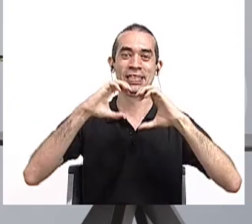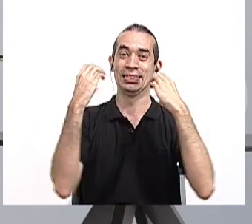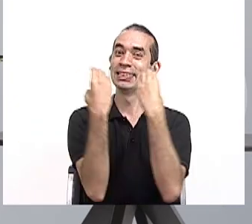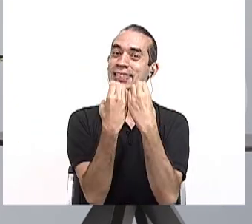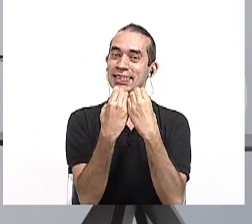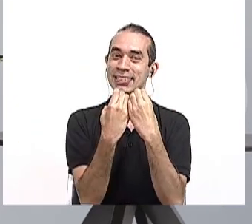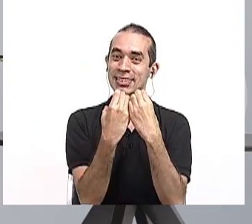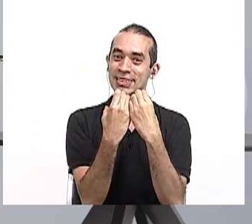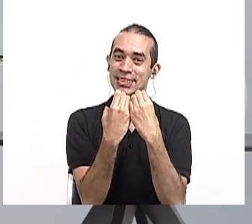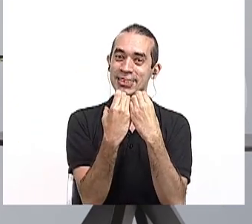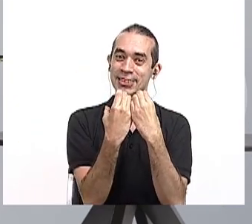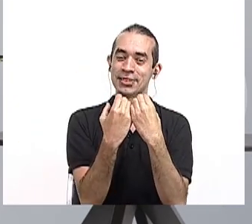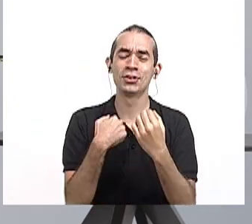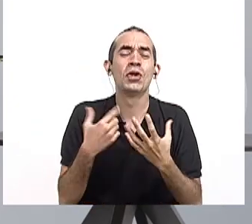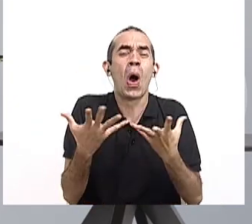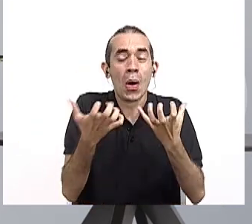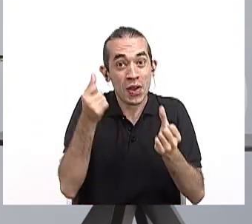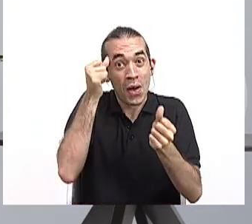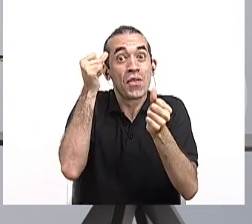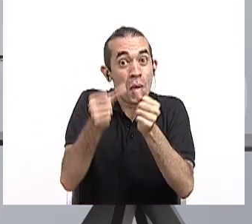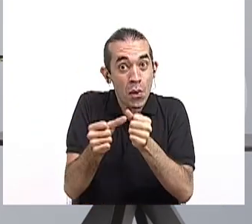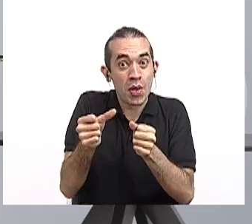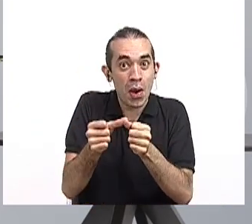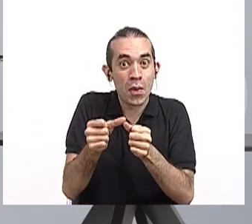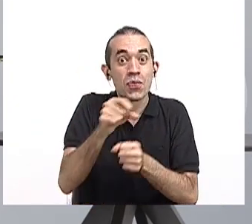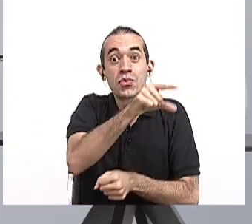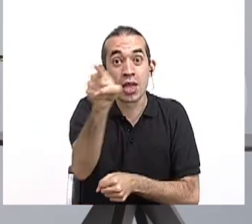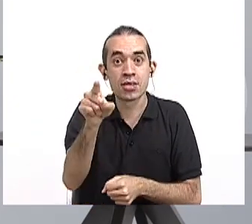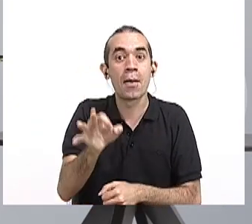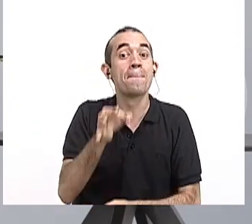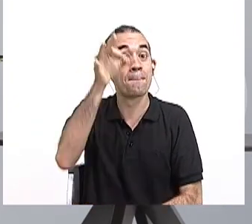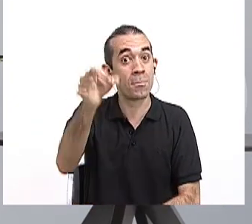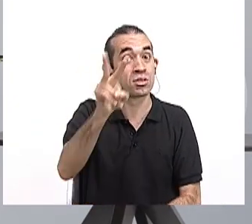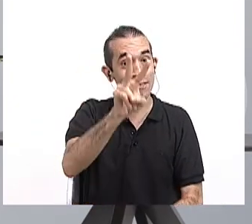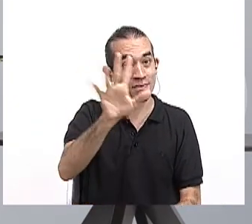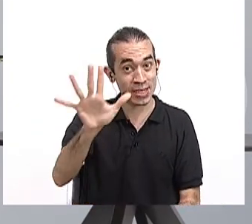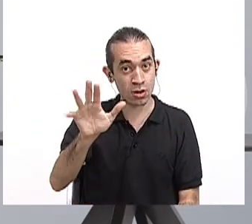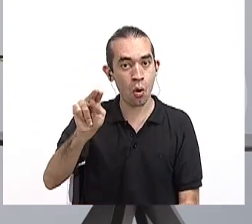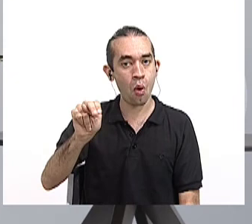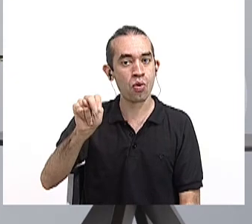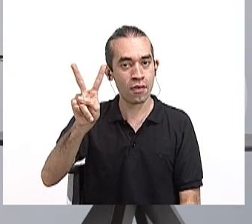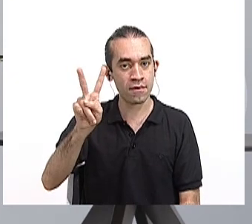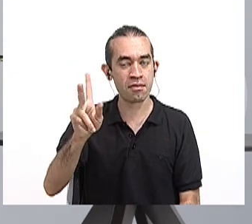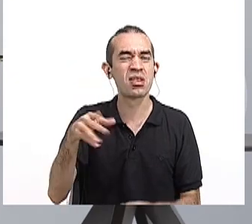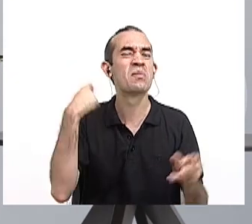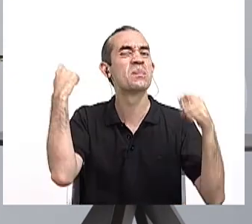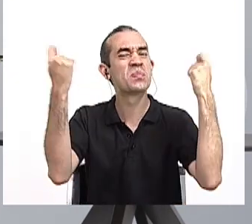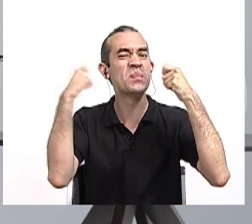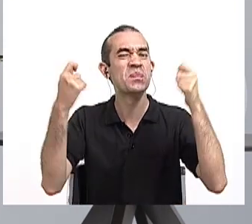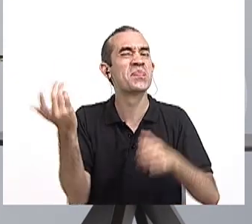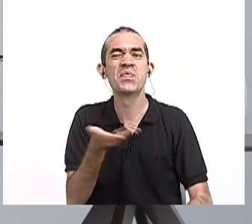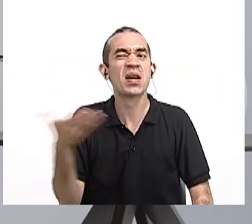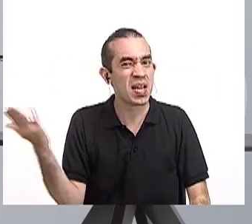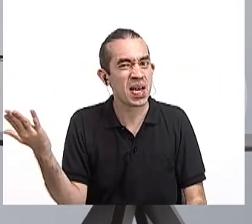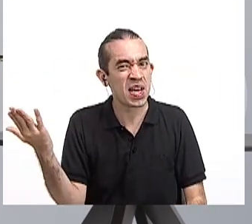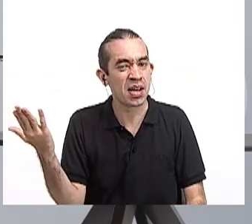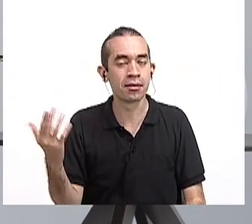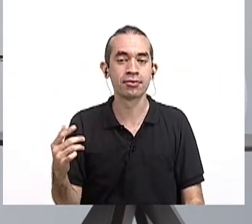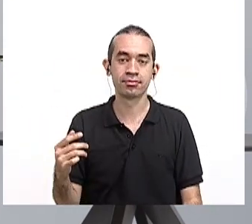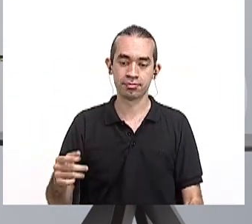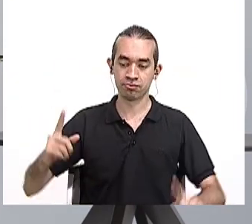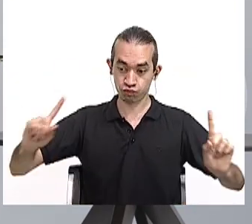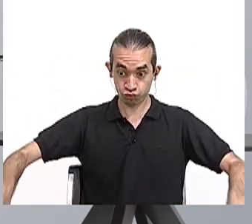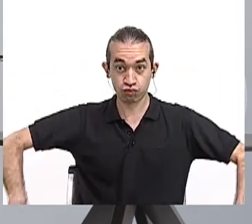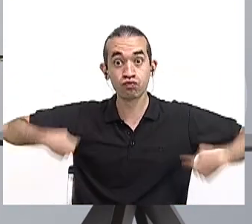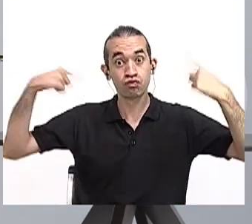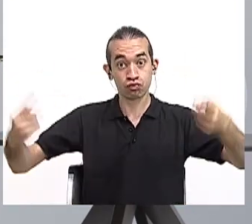clase. Quiero recordarles que el 25 de noviembre se celebra el boyeo